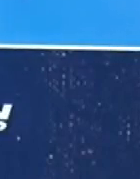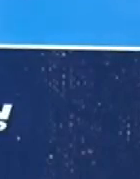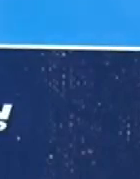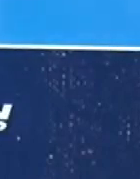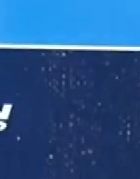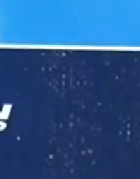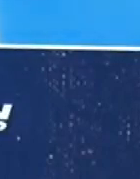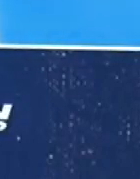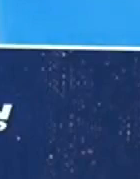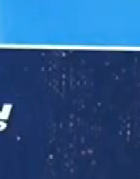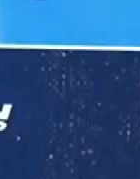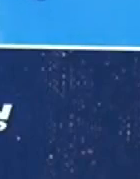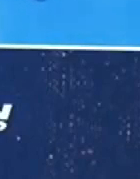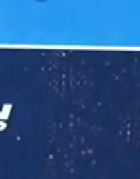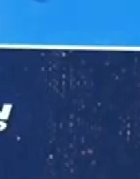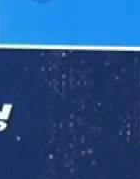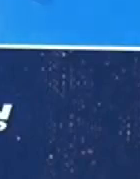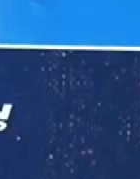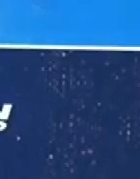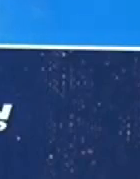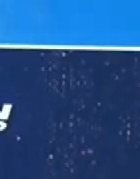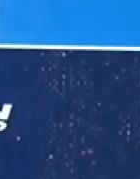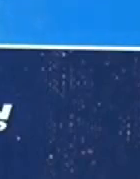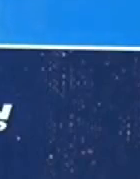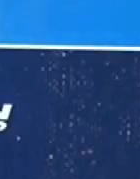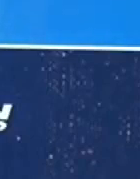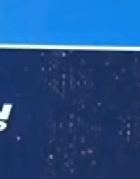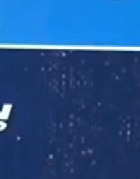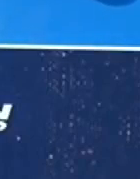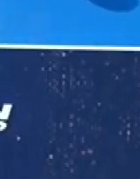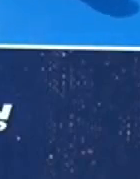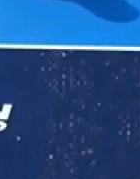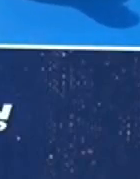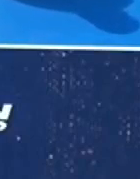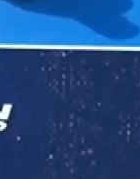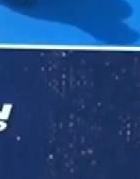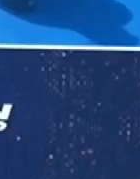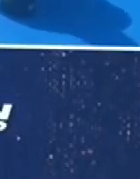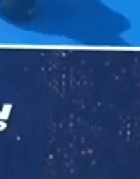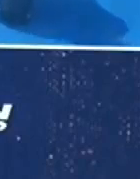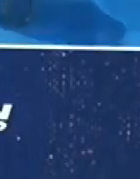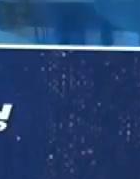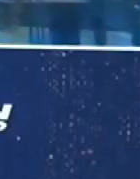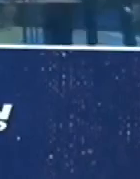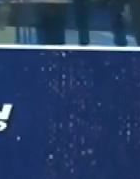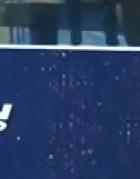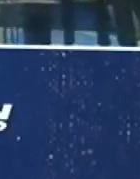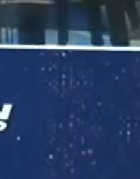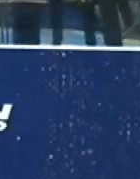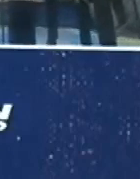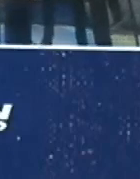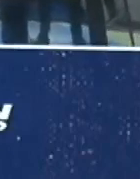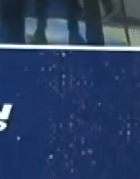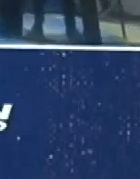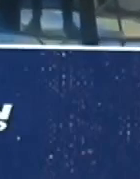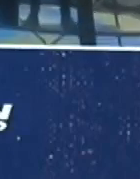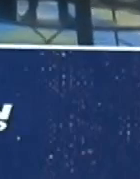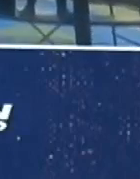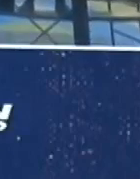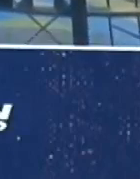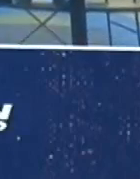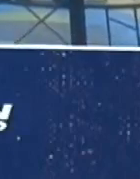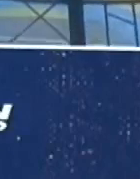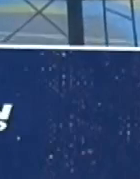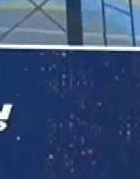que quiere arrebatarnos la felicidad. Y eso, por supuesto, el pueblo le ha dicho un no rotundo bajo el liderazgo suyo en todos